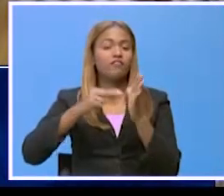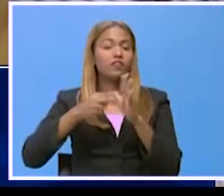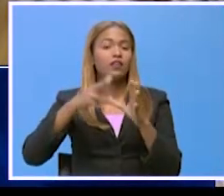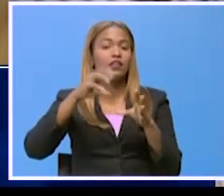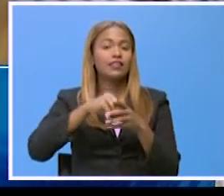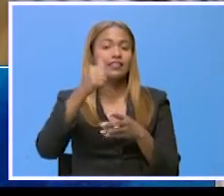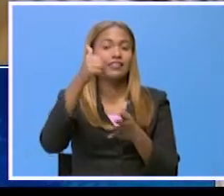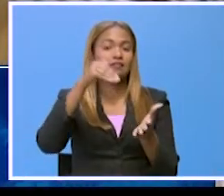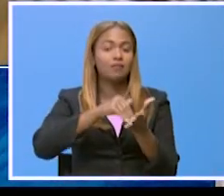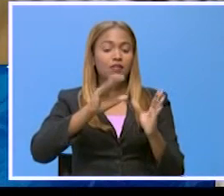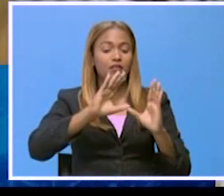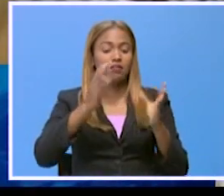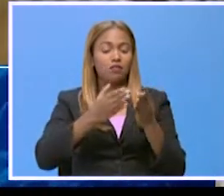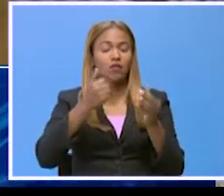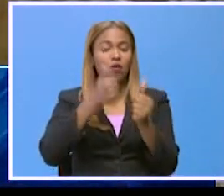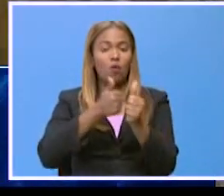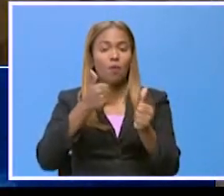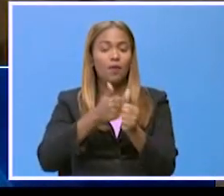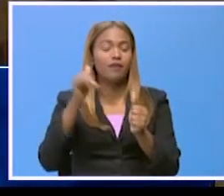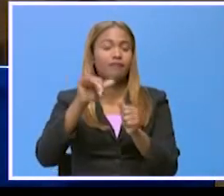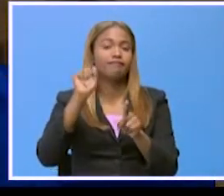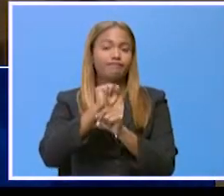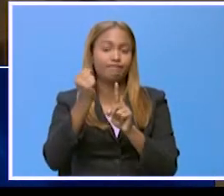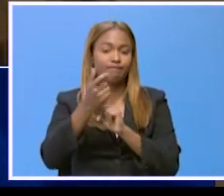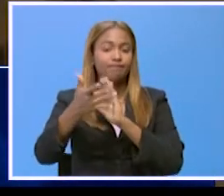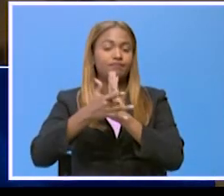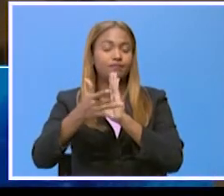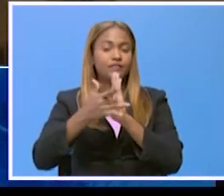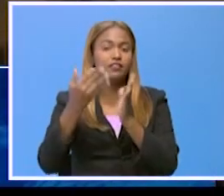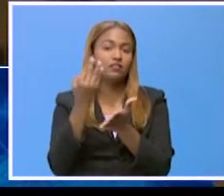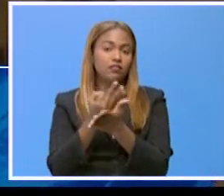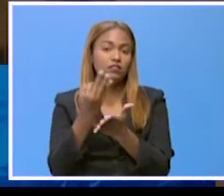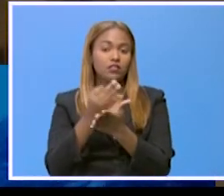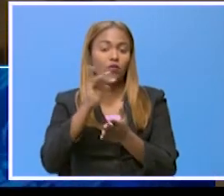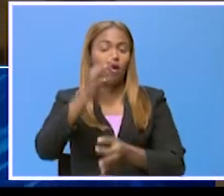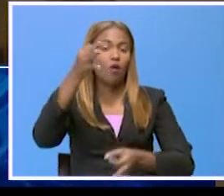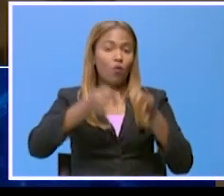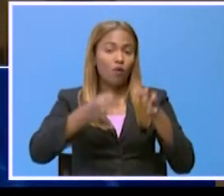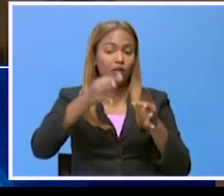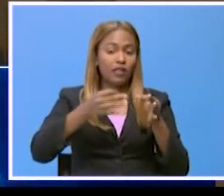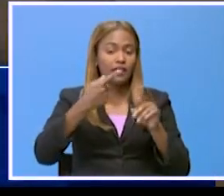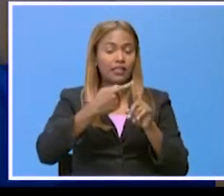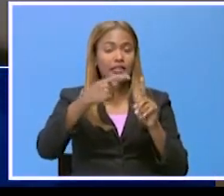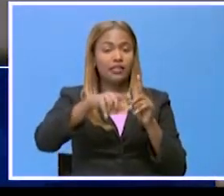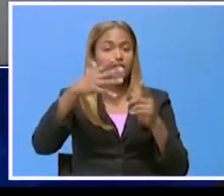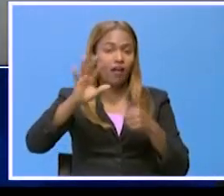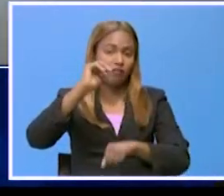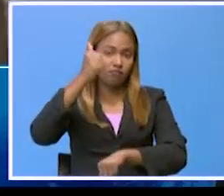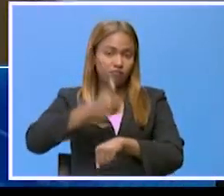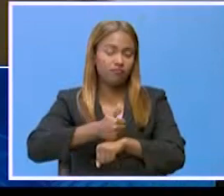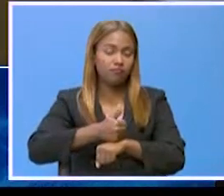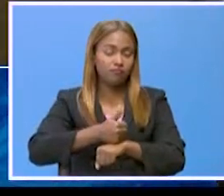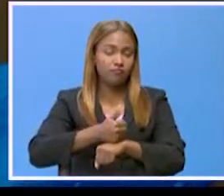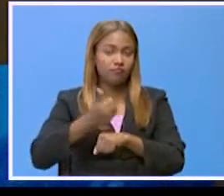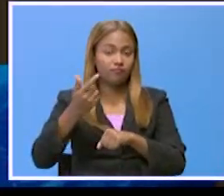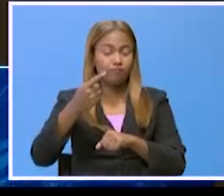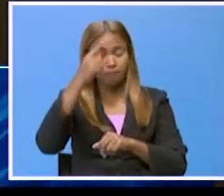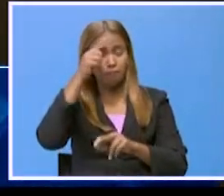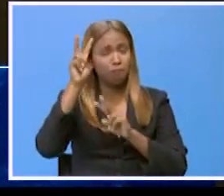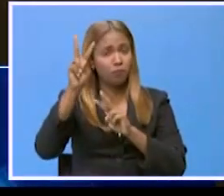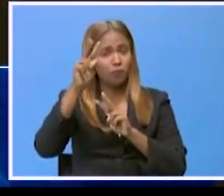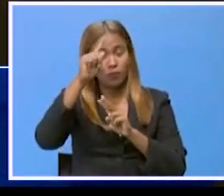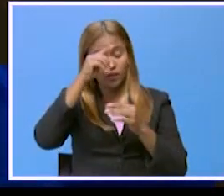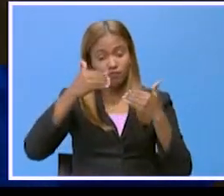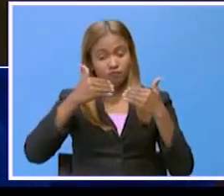unas 10 mil aulas con las mismas complejidad técnica financiera y jurídica que los ya inaugurados las estimaciones